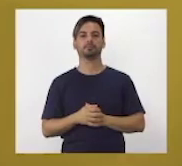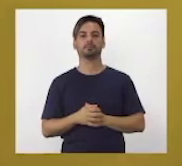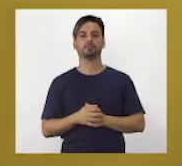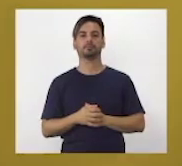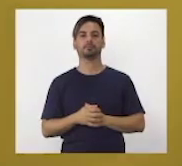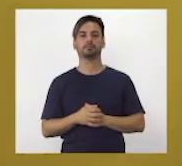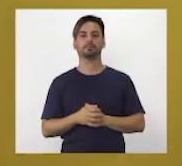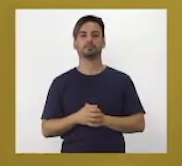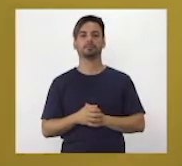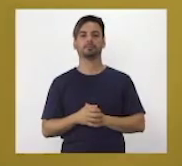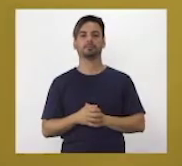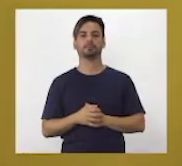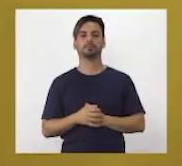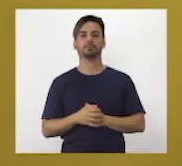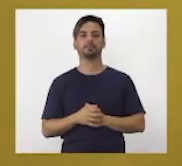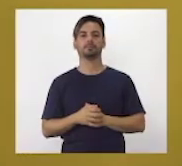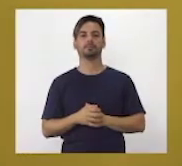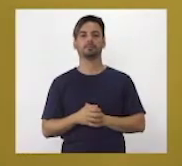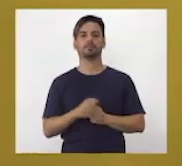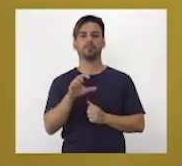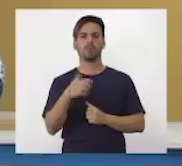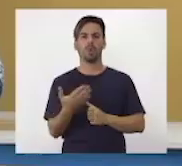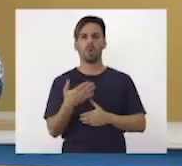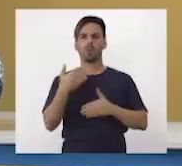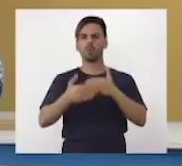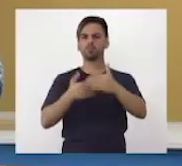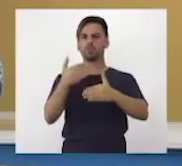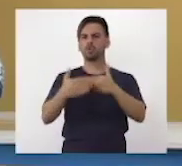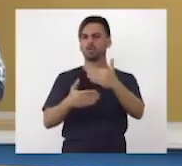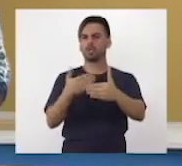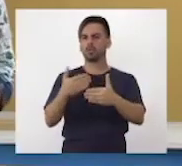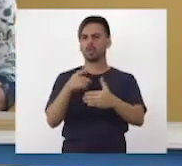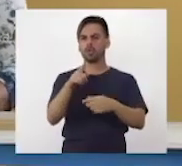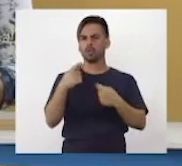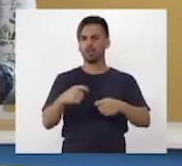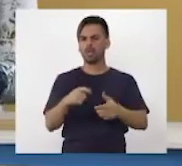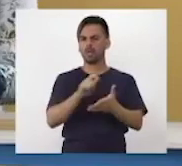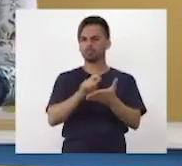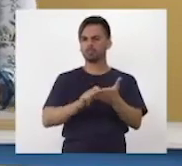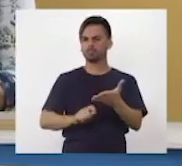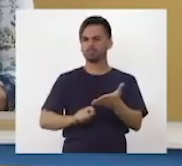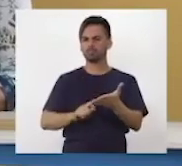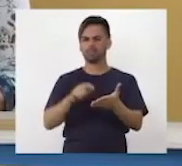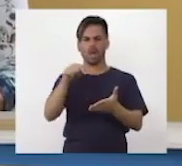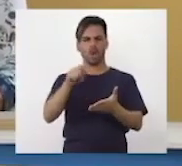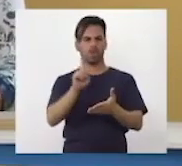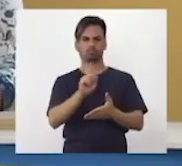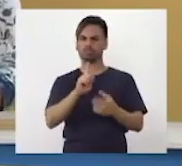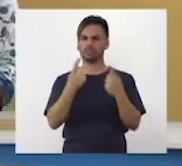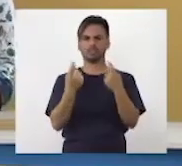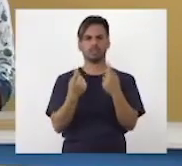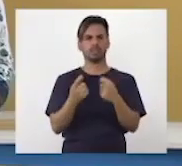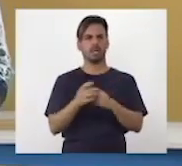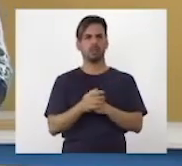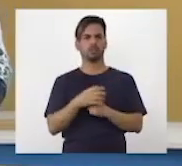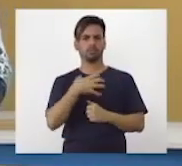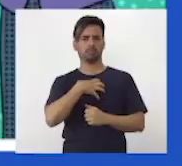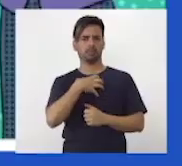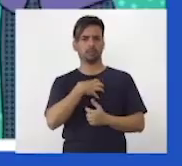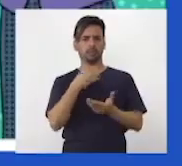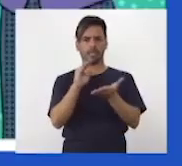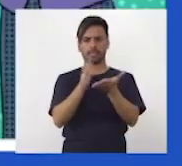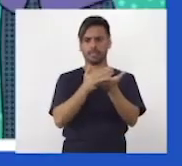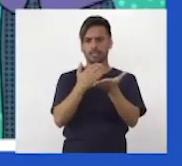¿Cómo es el procedimiento? ¿Que si lo tienes que copiar? No, no es necesario. Lo tienes en la página